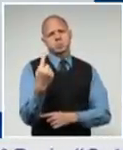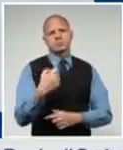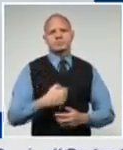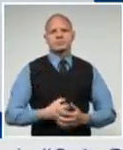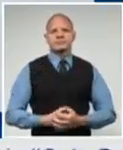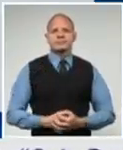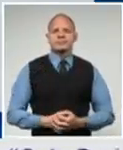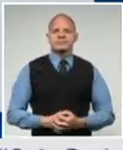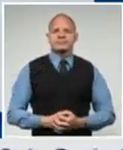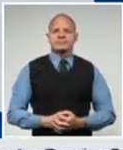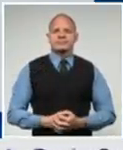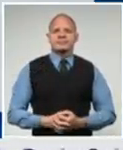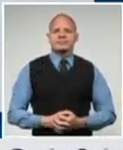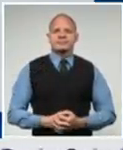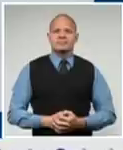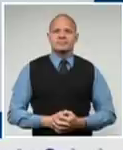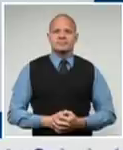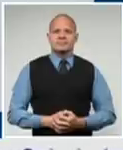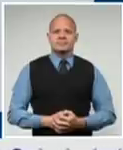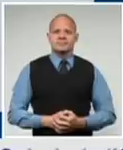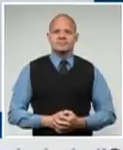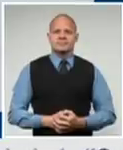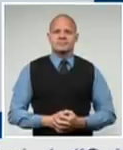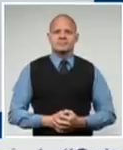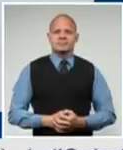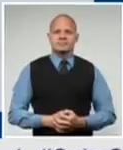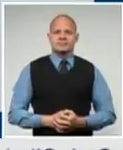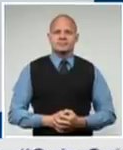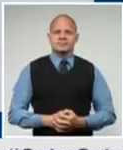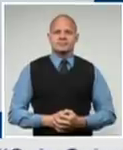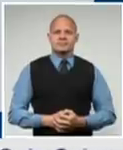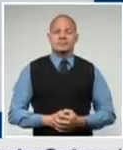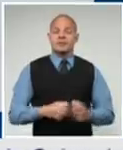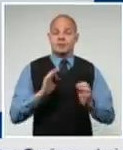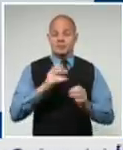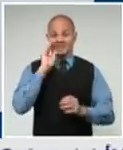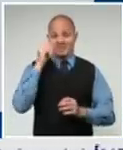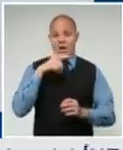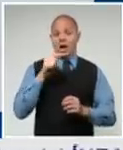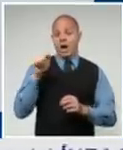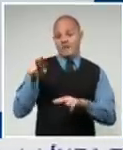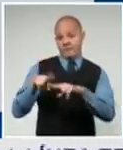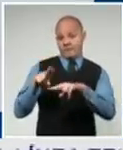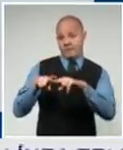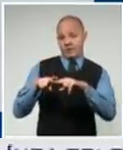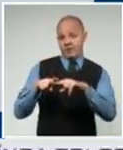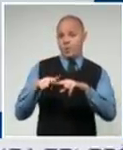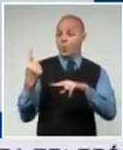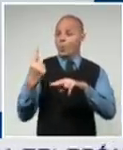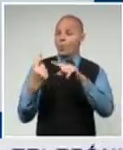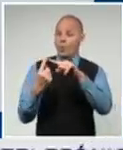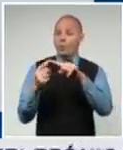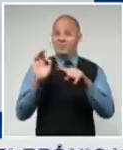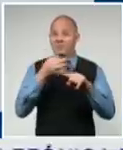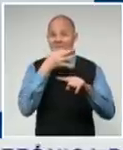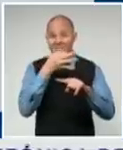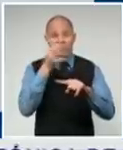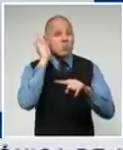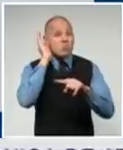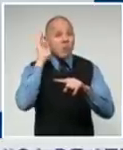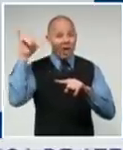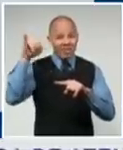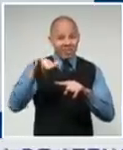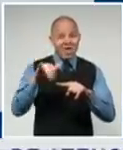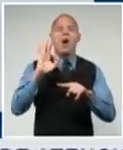día de ayer. El caso, uno de los casos de La Habana, pues es el caso importado que dijimos